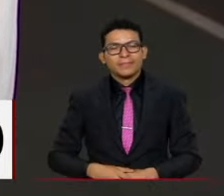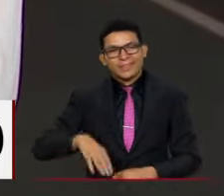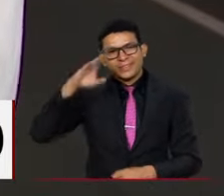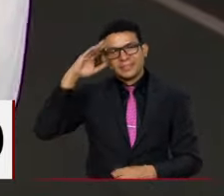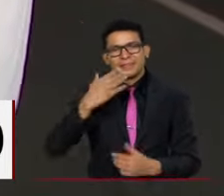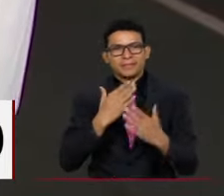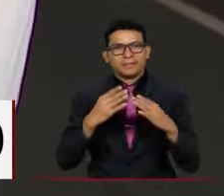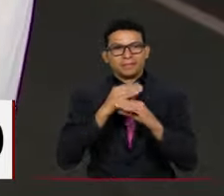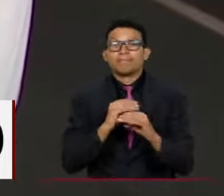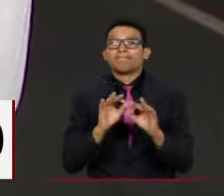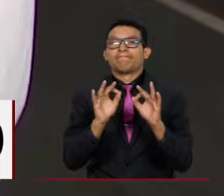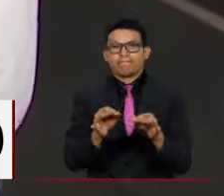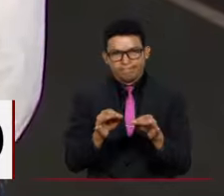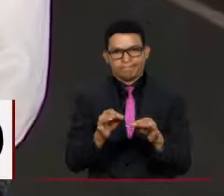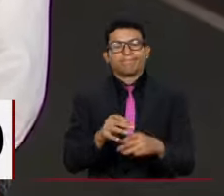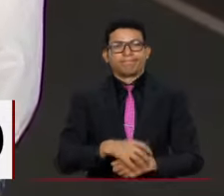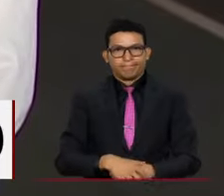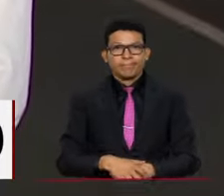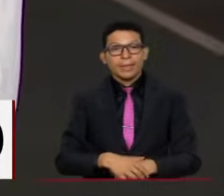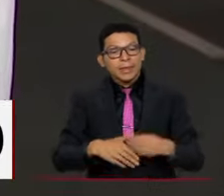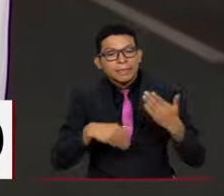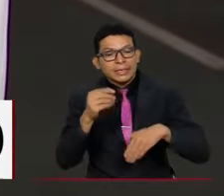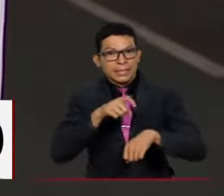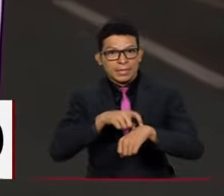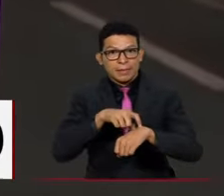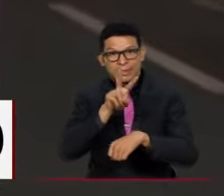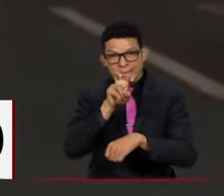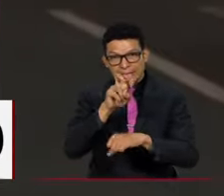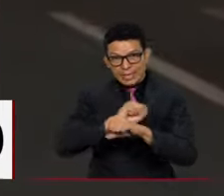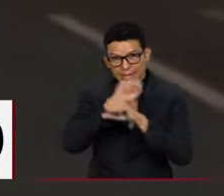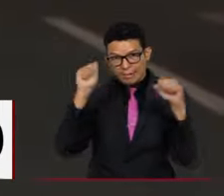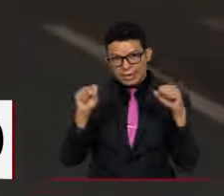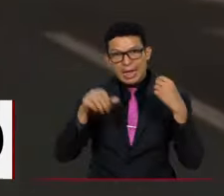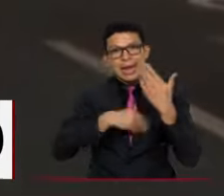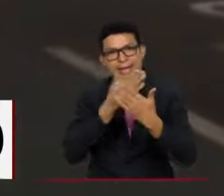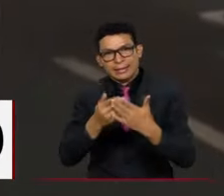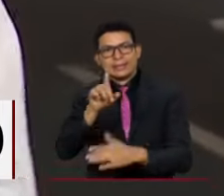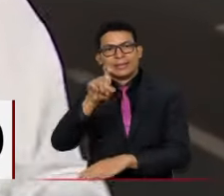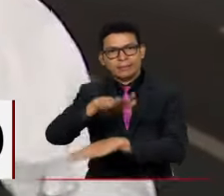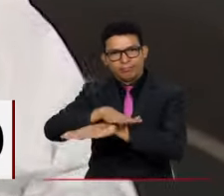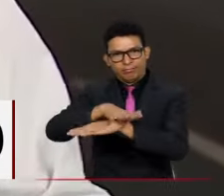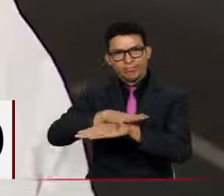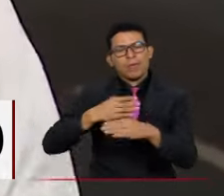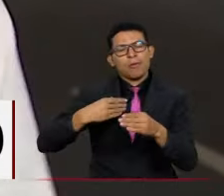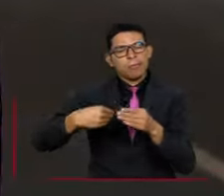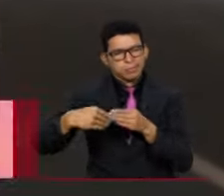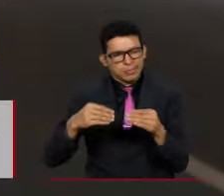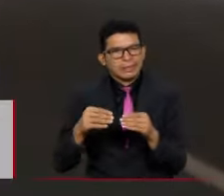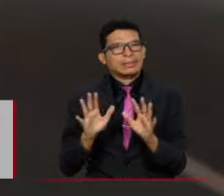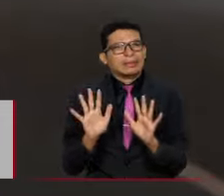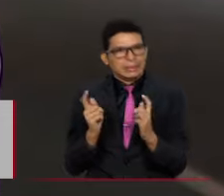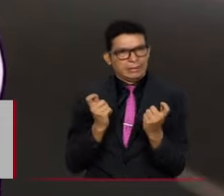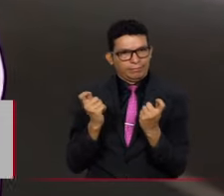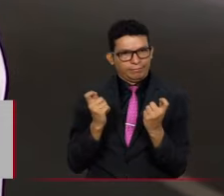noches. Efectivamente es así. A partir de las 7 de la mañana y hasta las 6 de la tarde, lo que hemos hecho es flexibilizar un poco la